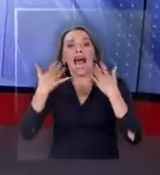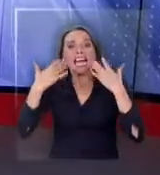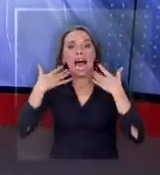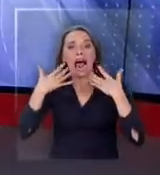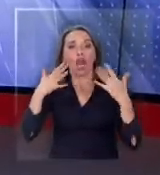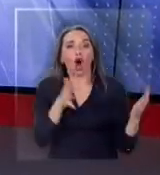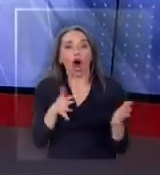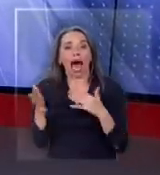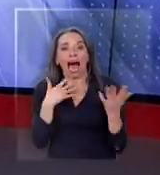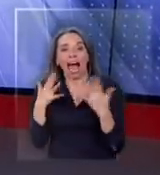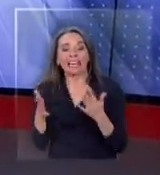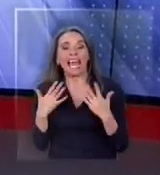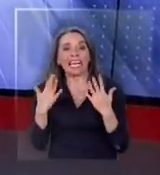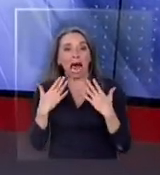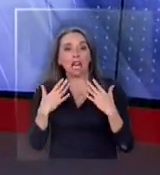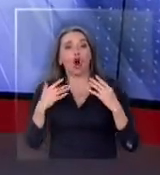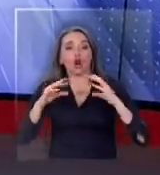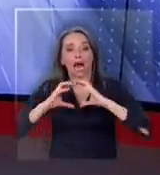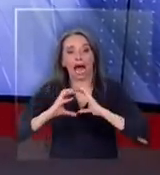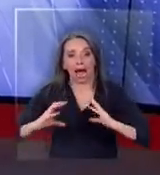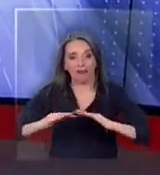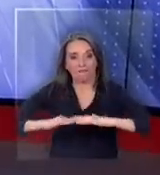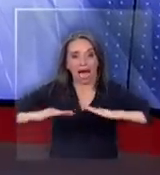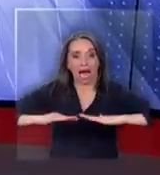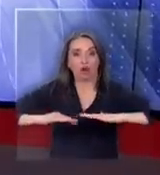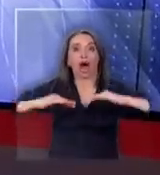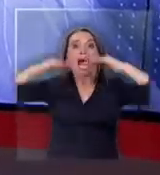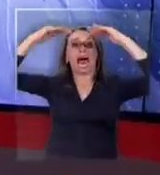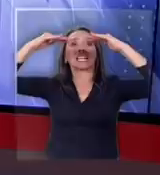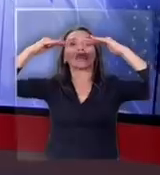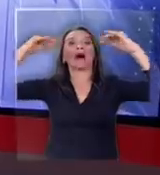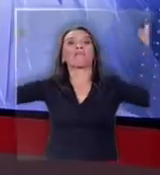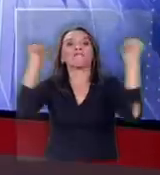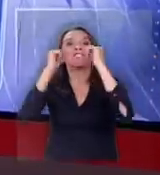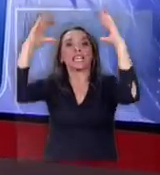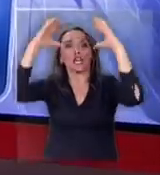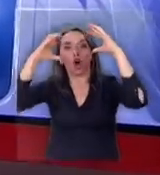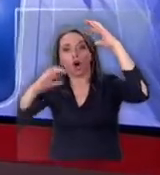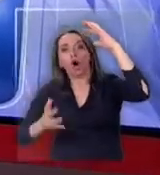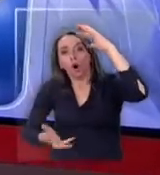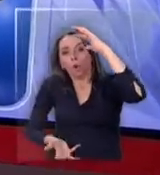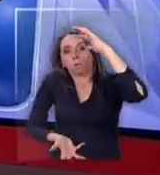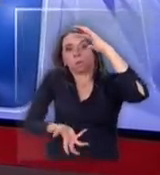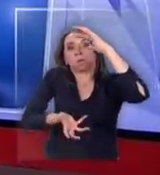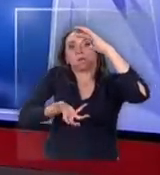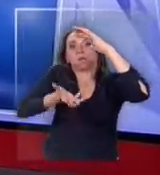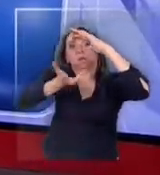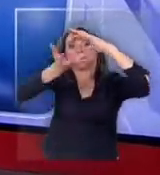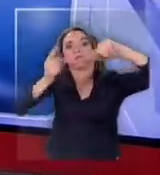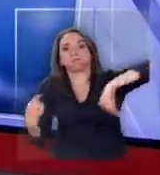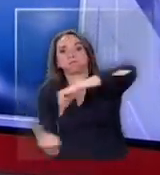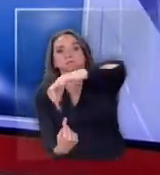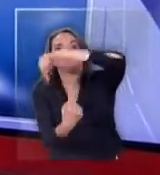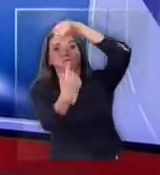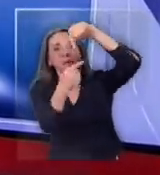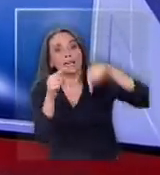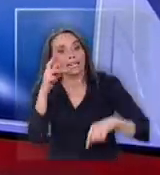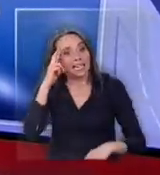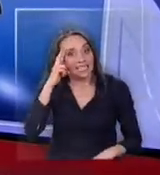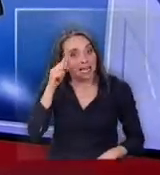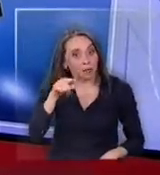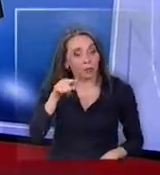esta masa de aire frío que lo presiona, pero también hay vientos laterales que producen esta rotación. Sí, de todas maneras, igual el aire cuando asciende, recordemos